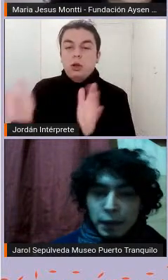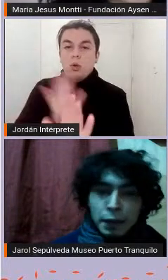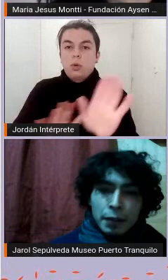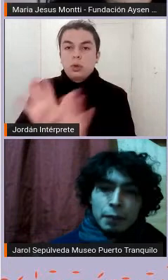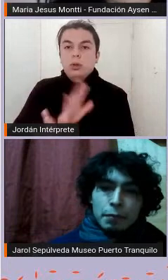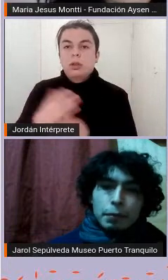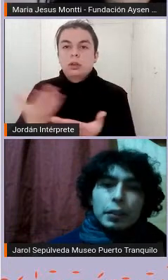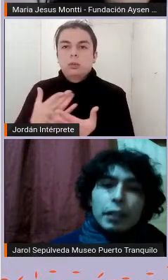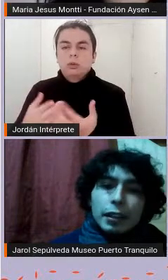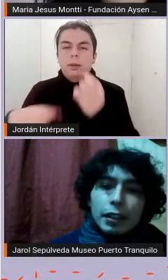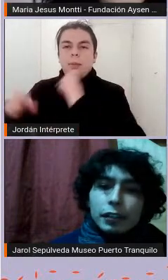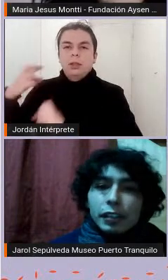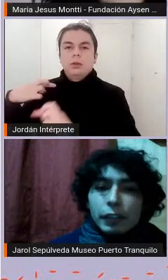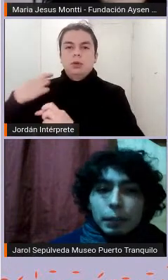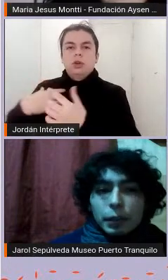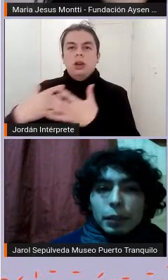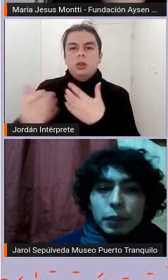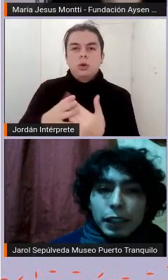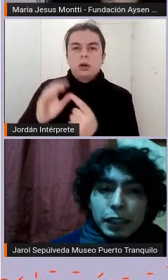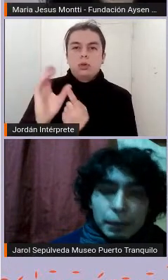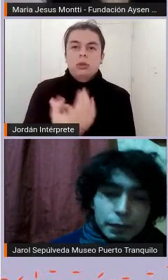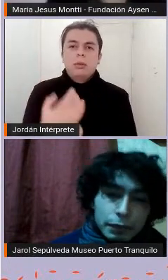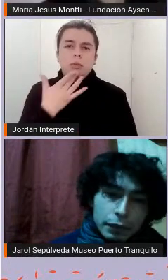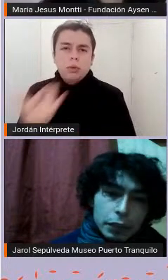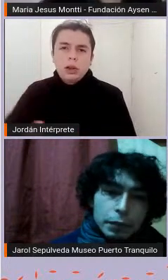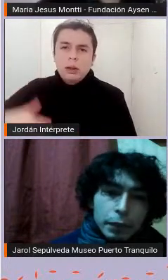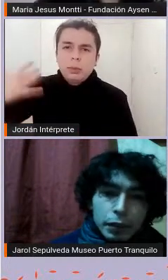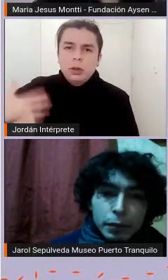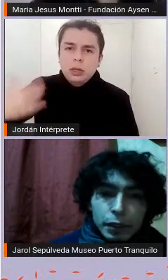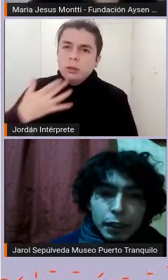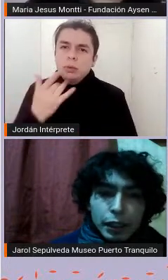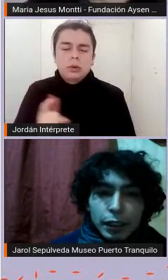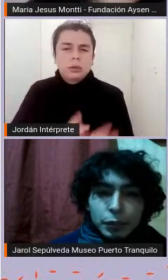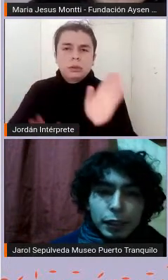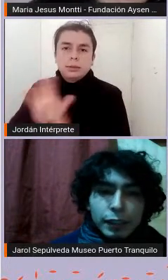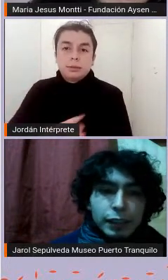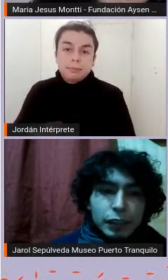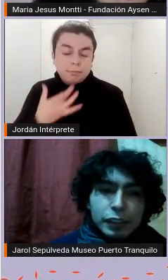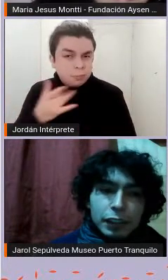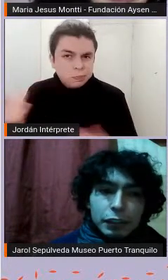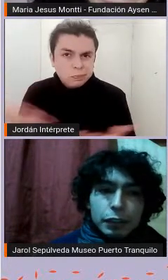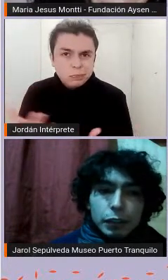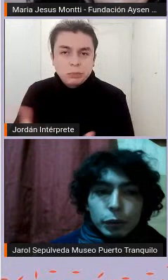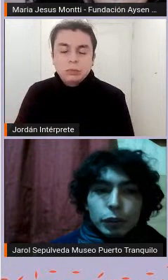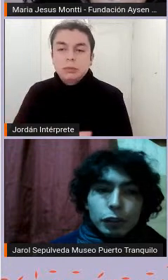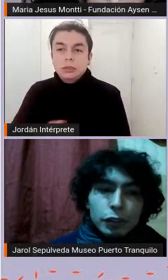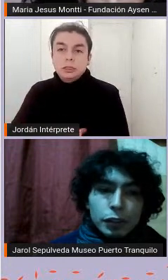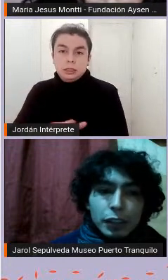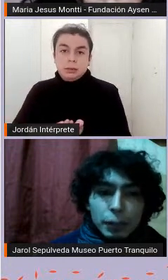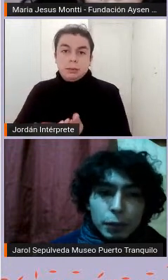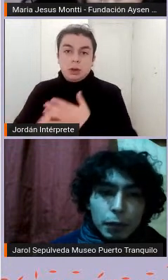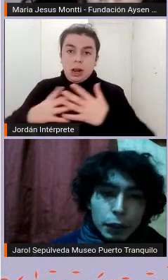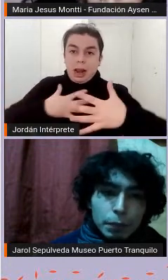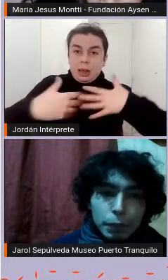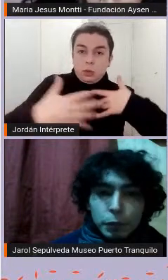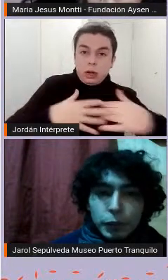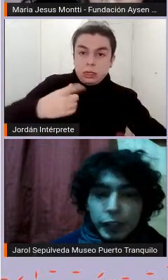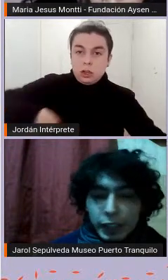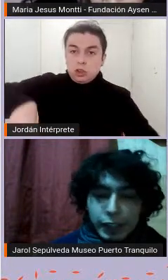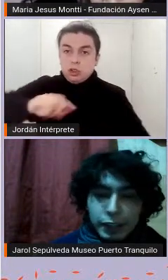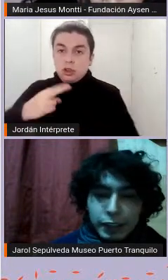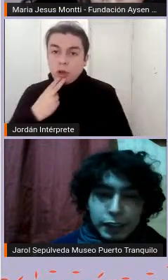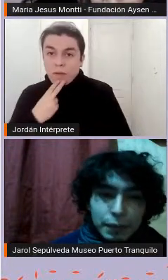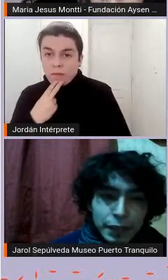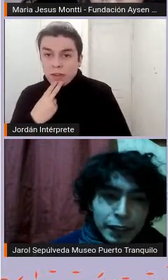cultural. ¿Por qué conservar? ¿Por qué proteger? Bueno, primero porque la naturaleza y los seres vivos, incluidos nosotros, tenemos un valor propio